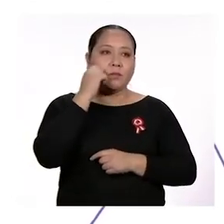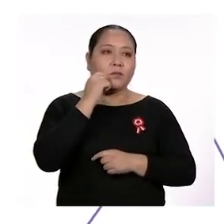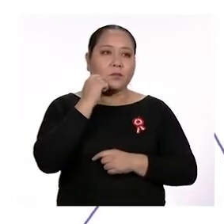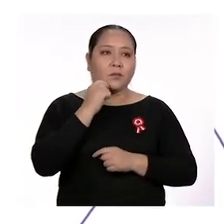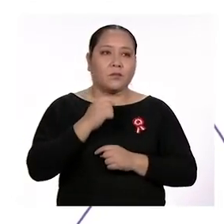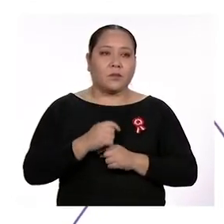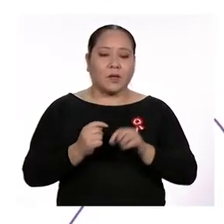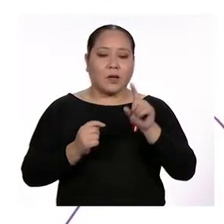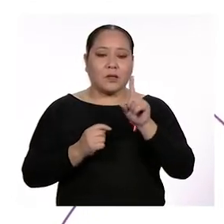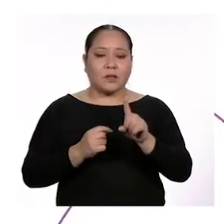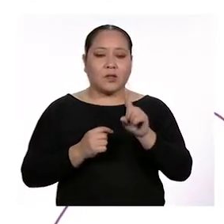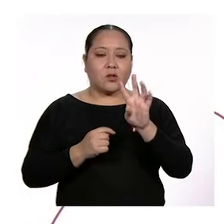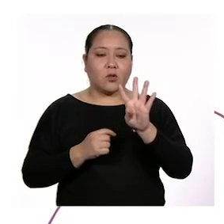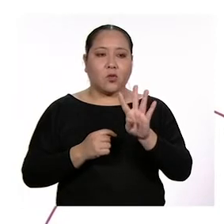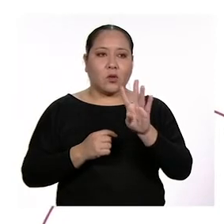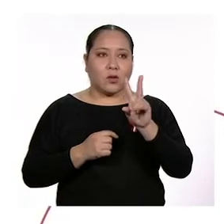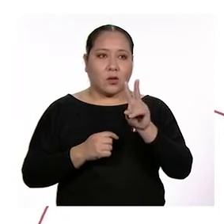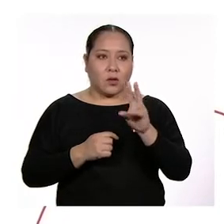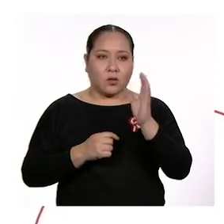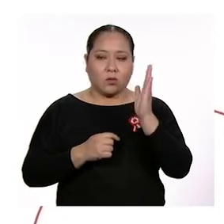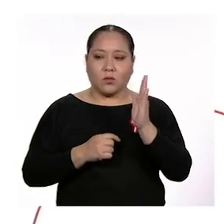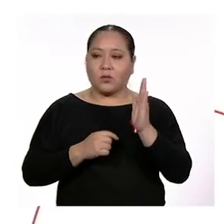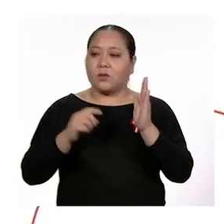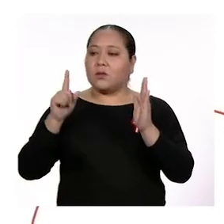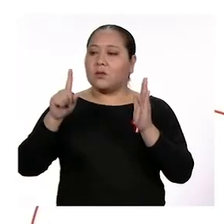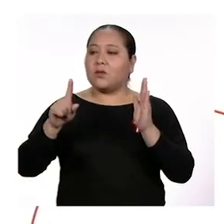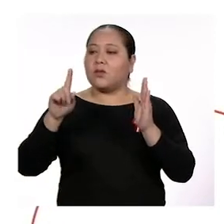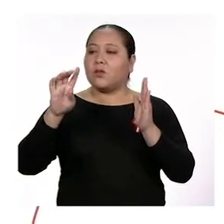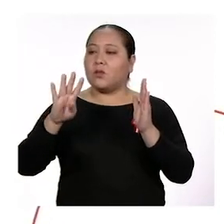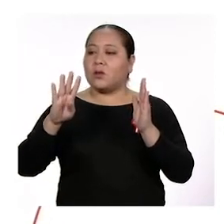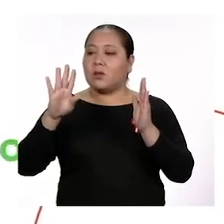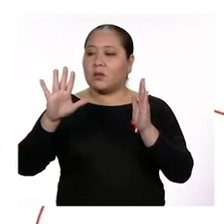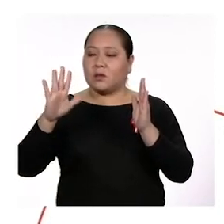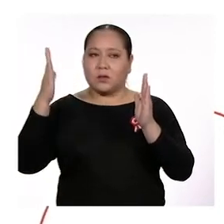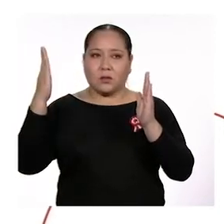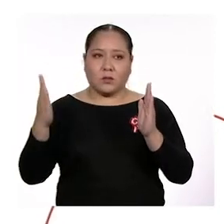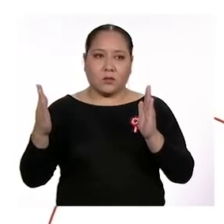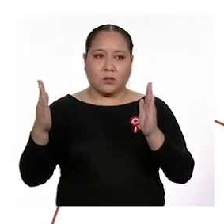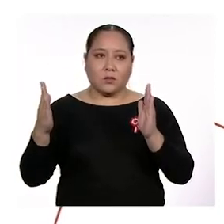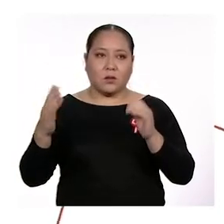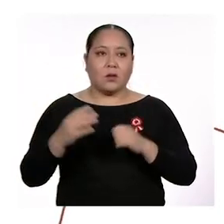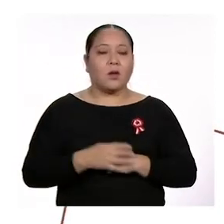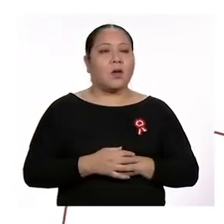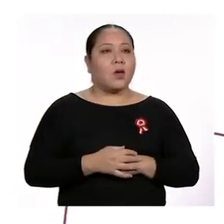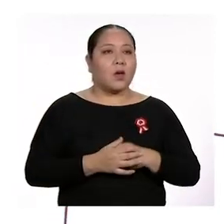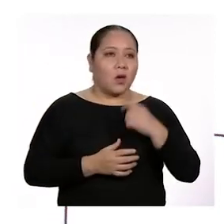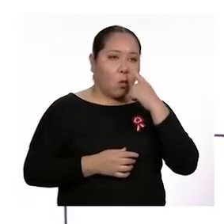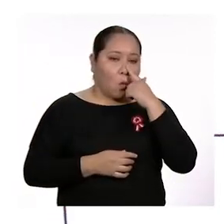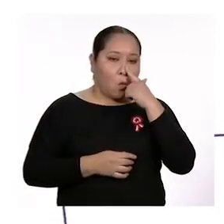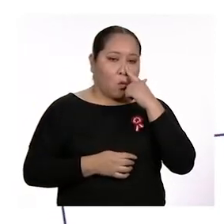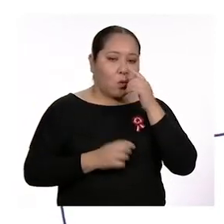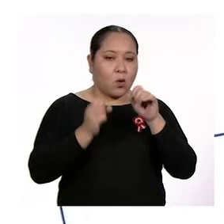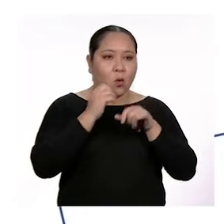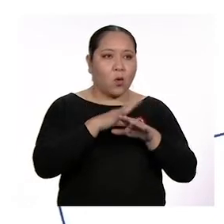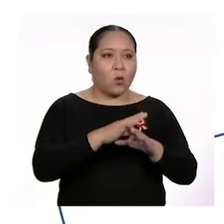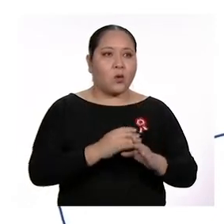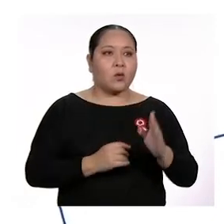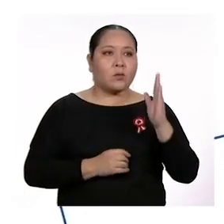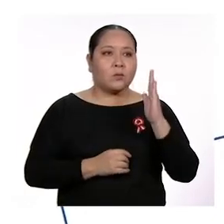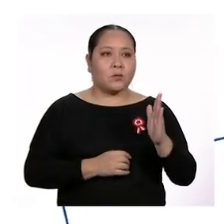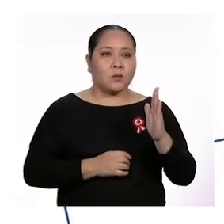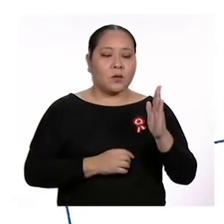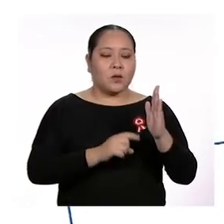desde 142 hasta el 145, mientras que entre los meses de junio y julio lo hizo